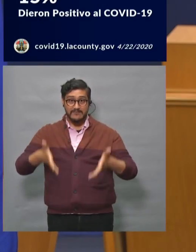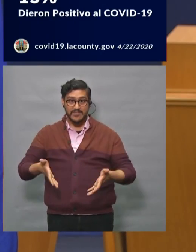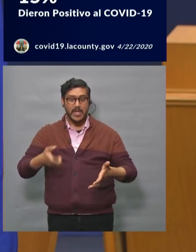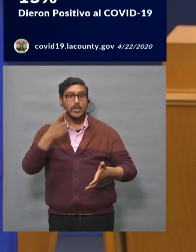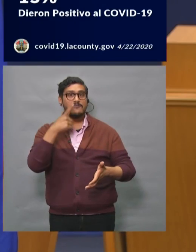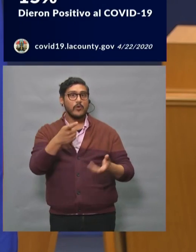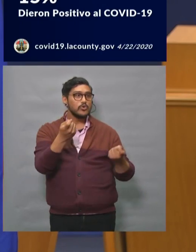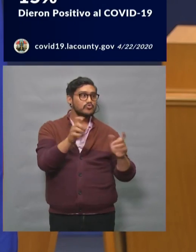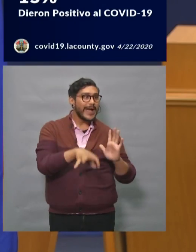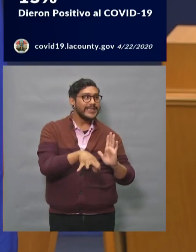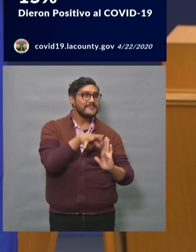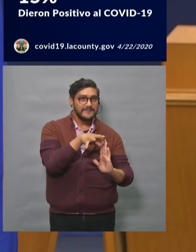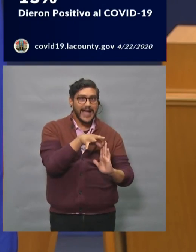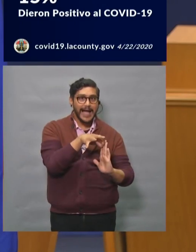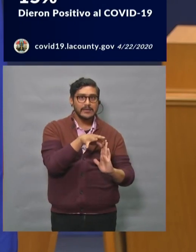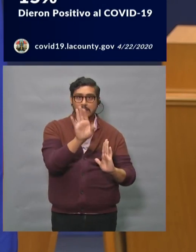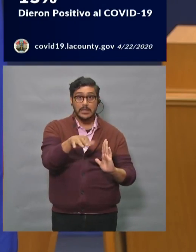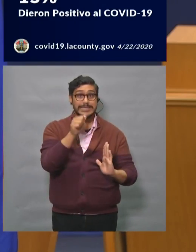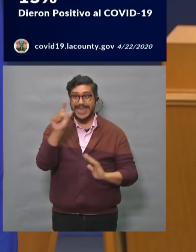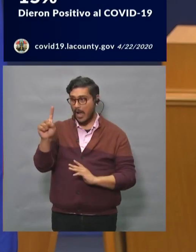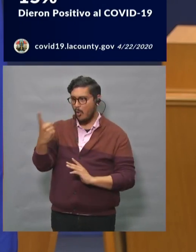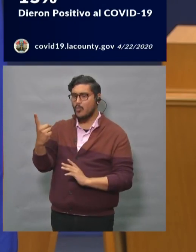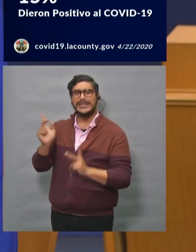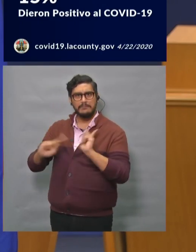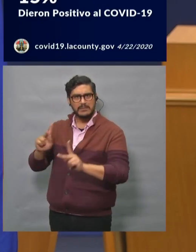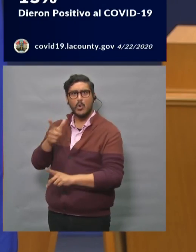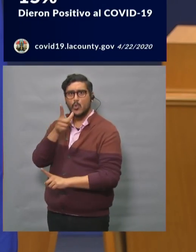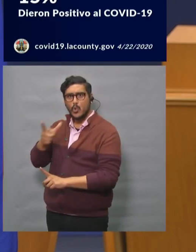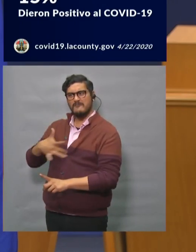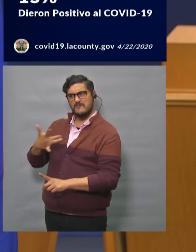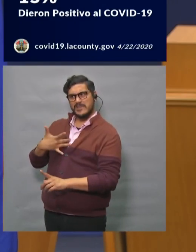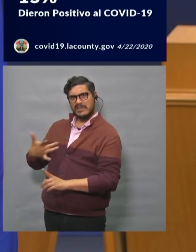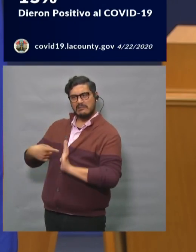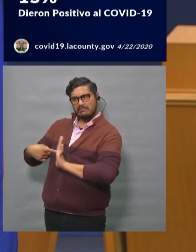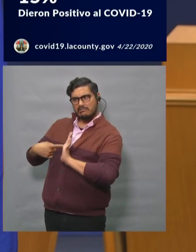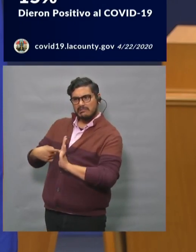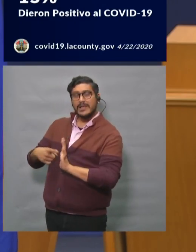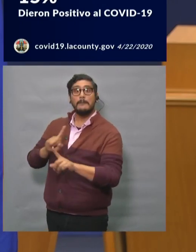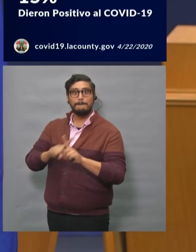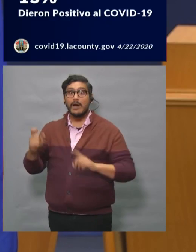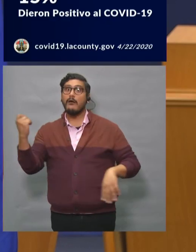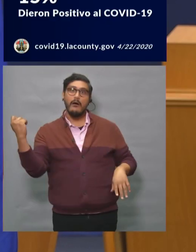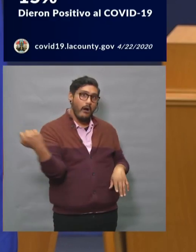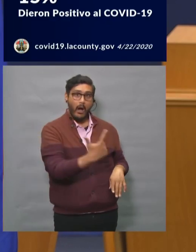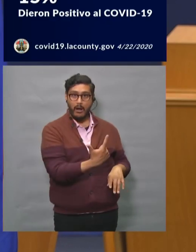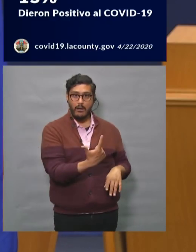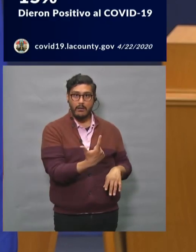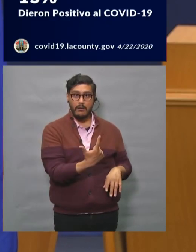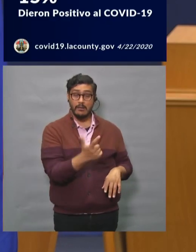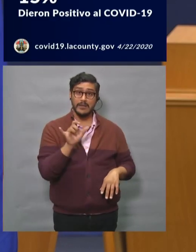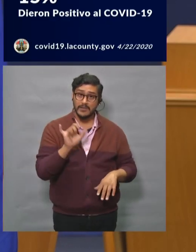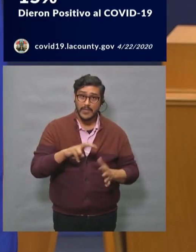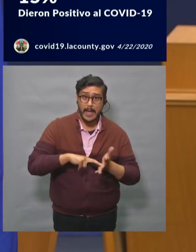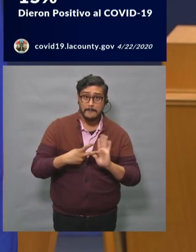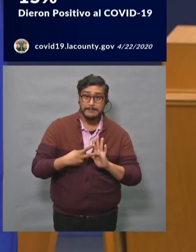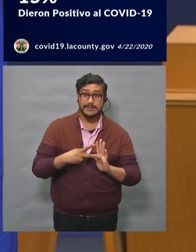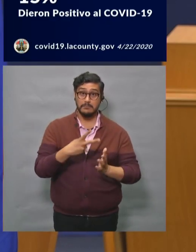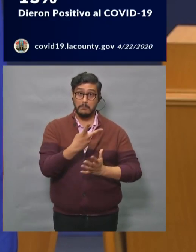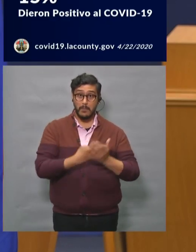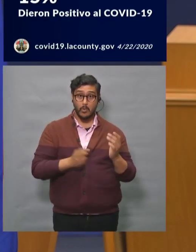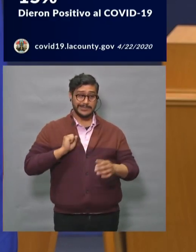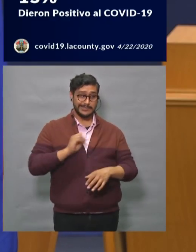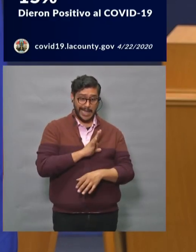solo a evaluar a aquellos con síntomas. Esto nos permitirá asegurarnos de que los empleados y residentes